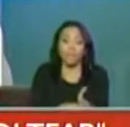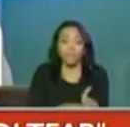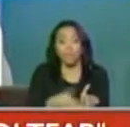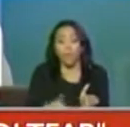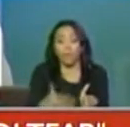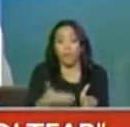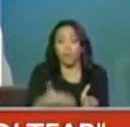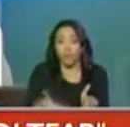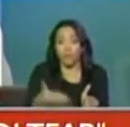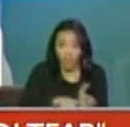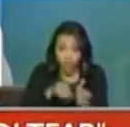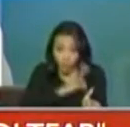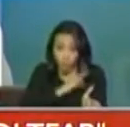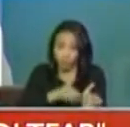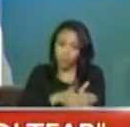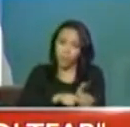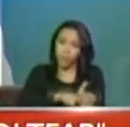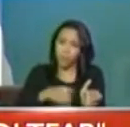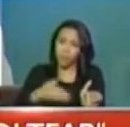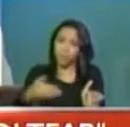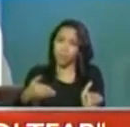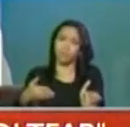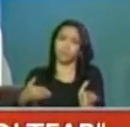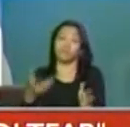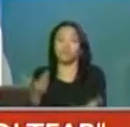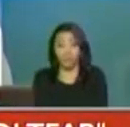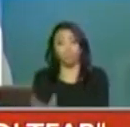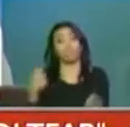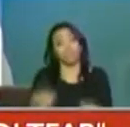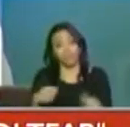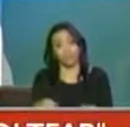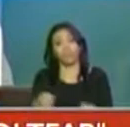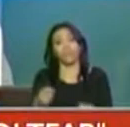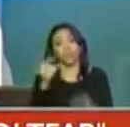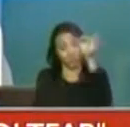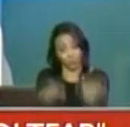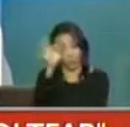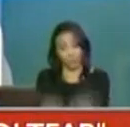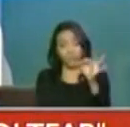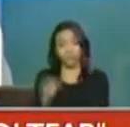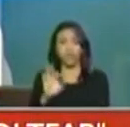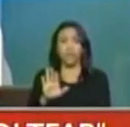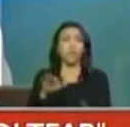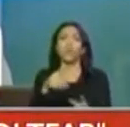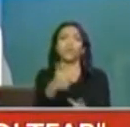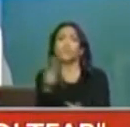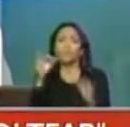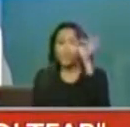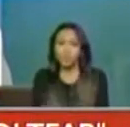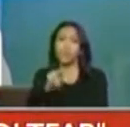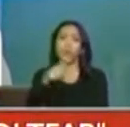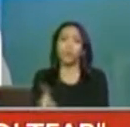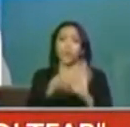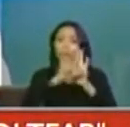Y cuando los requerimientos son transformados en hechos espectaculares, no hay justicia cuando las leyes no